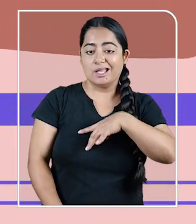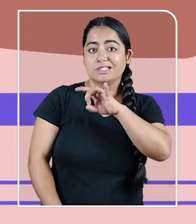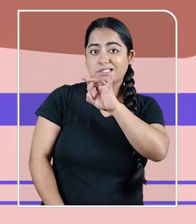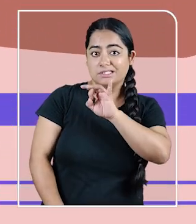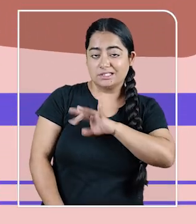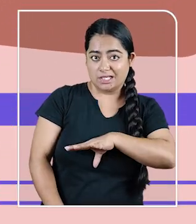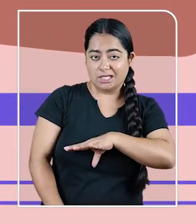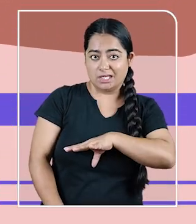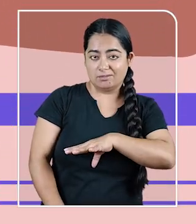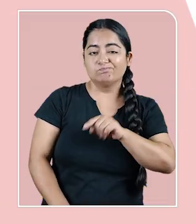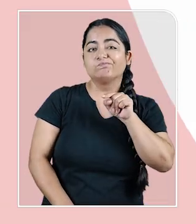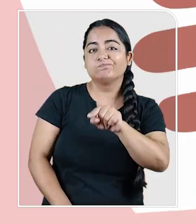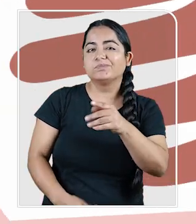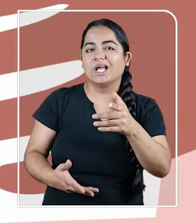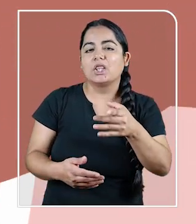En Chile, tomar